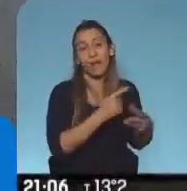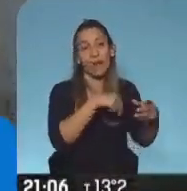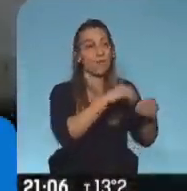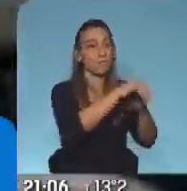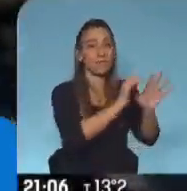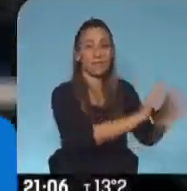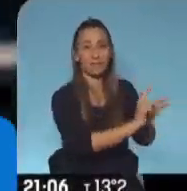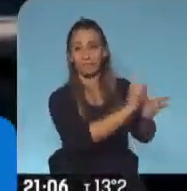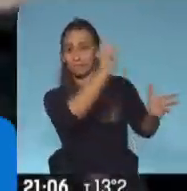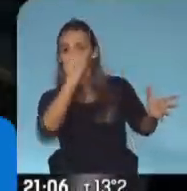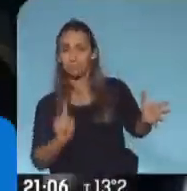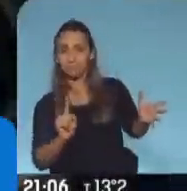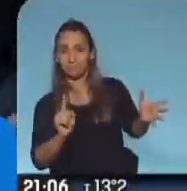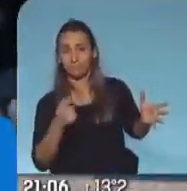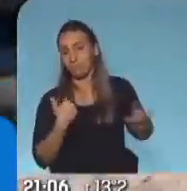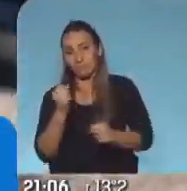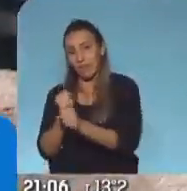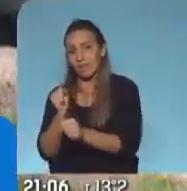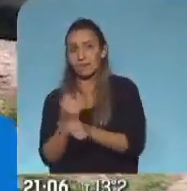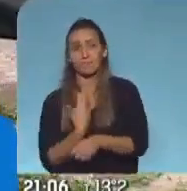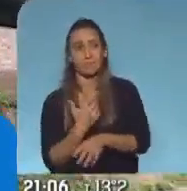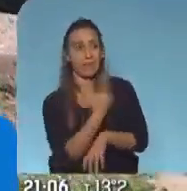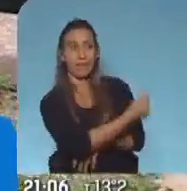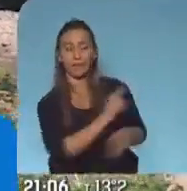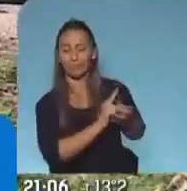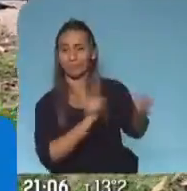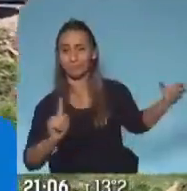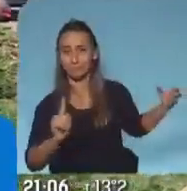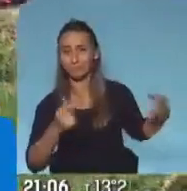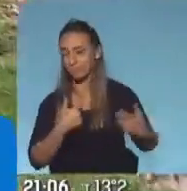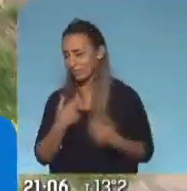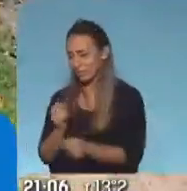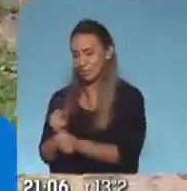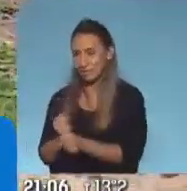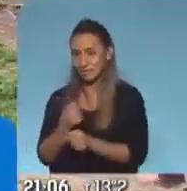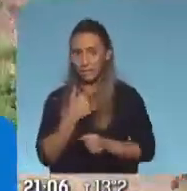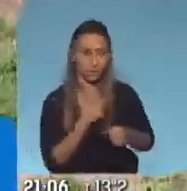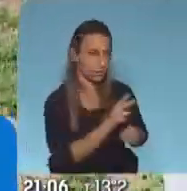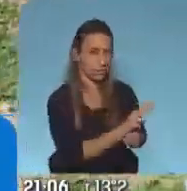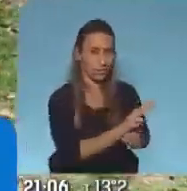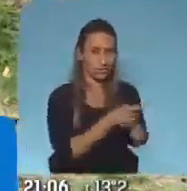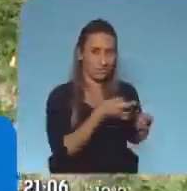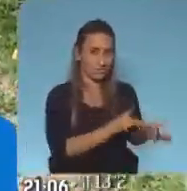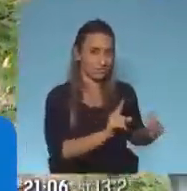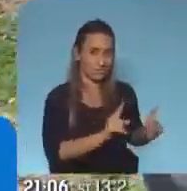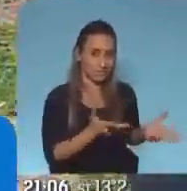familia en este momento y cuando llega a la casa quiere salvarla y no puede. Yo cuando tomo,